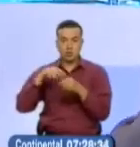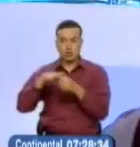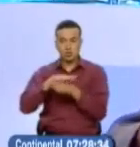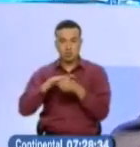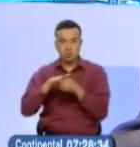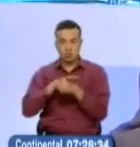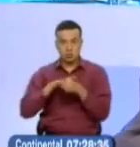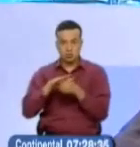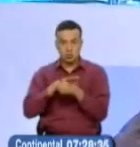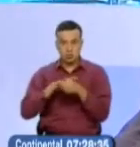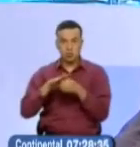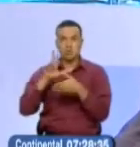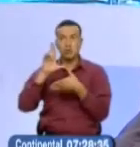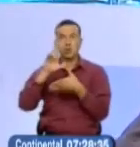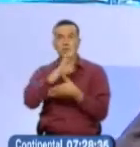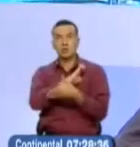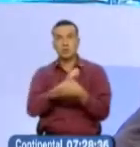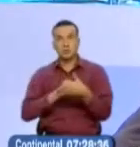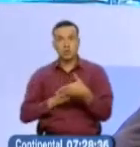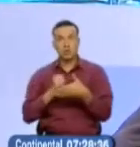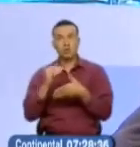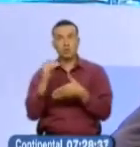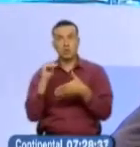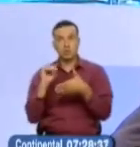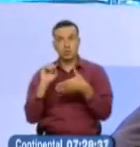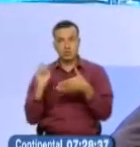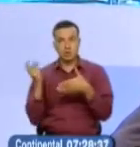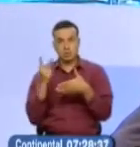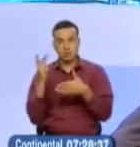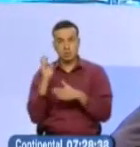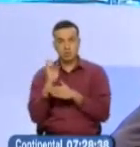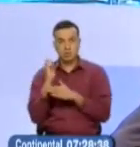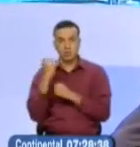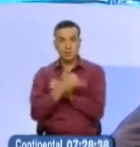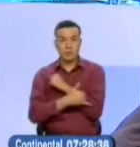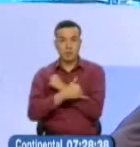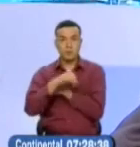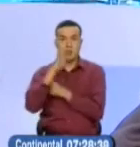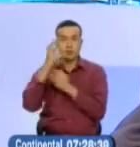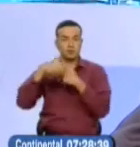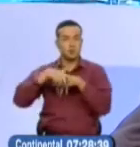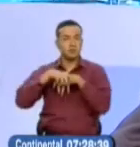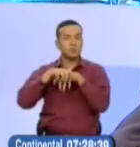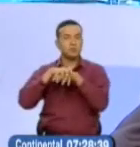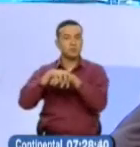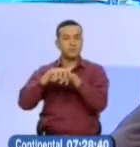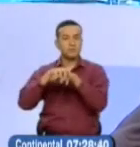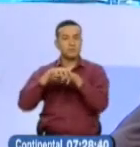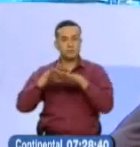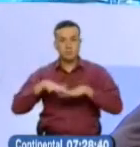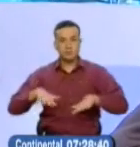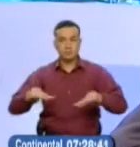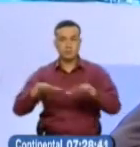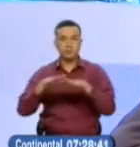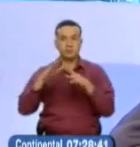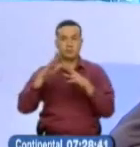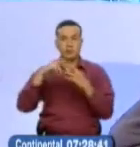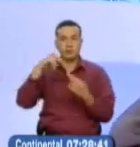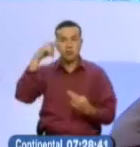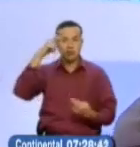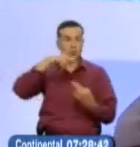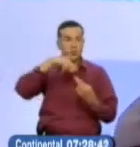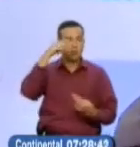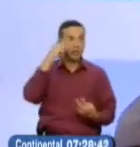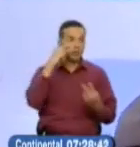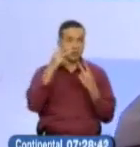Sur de América Latina luego del Salvador y somos el país más integrado entre entre territorios